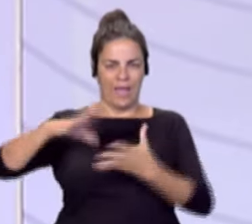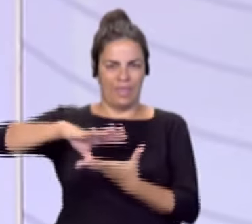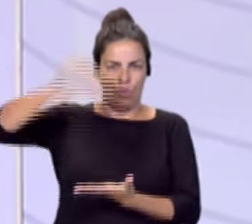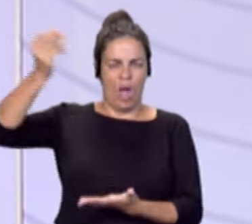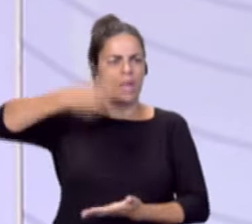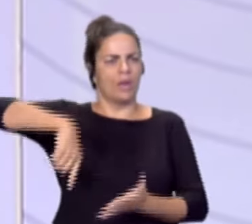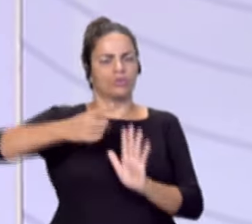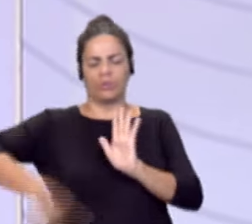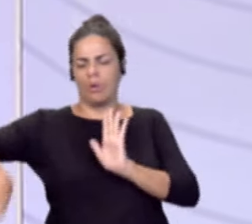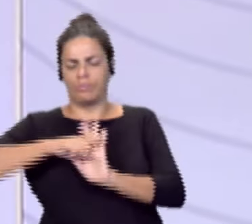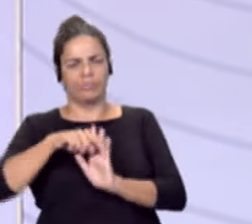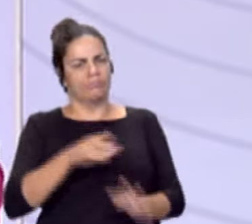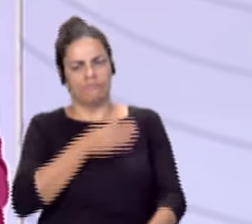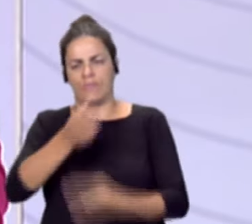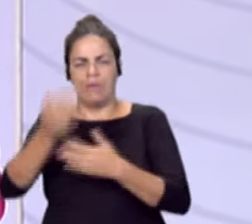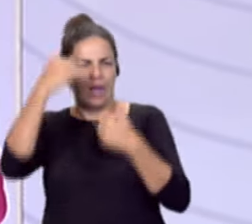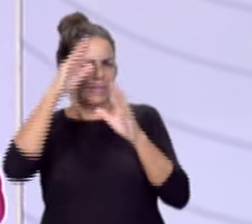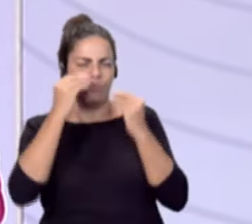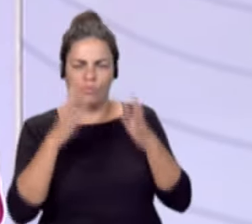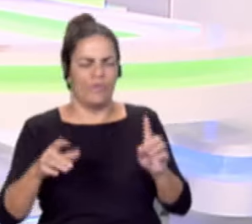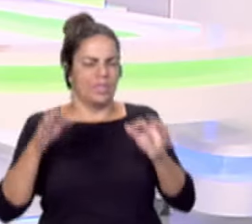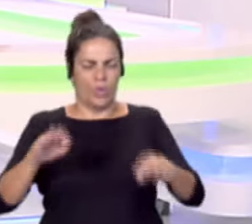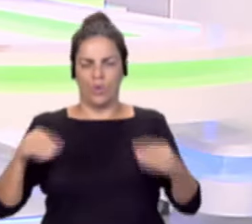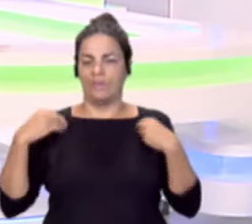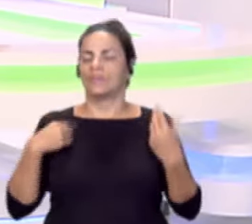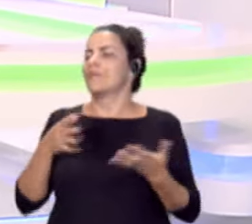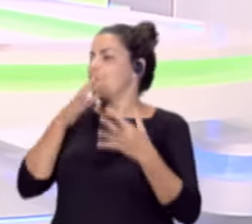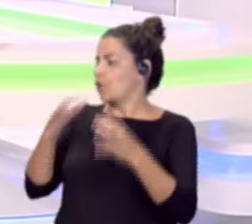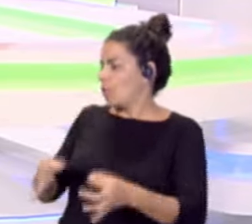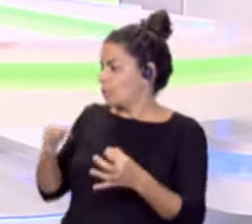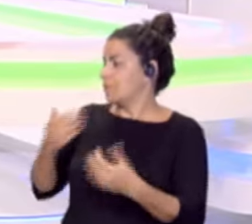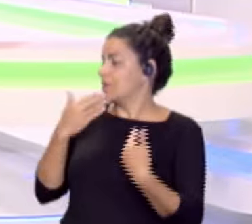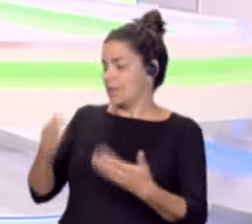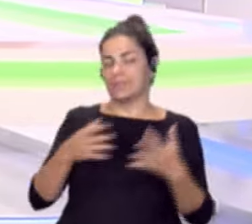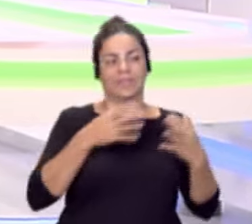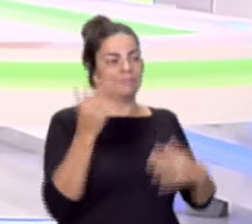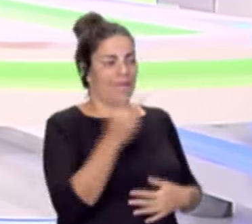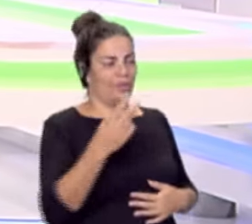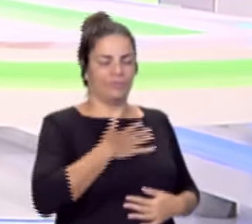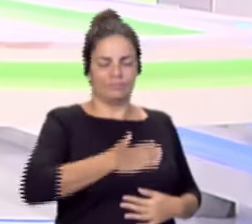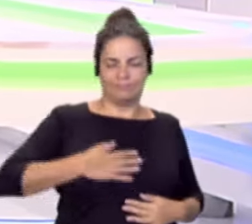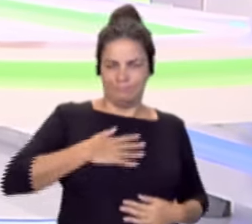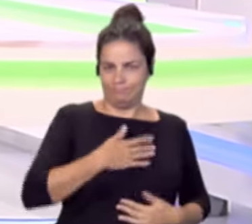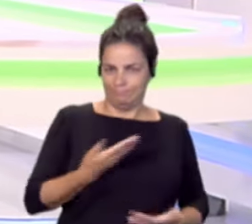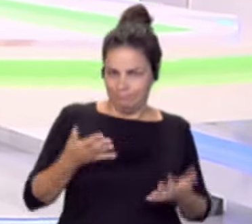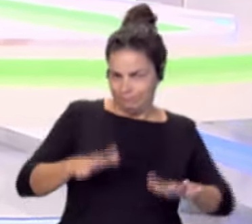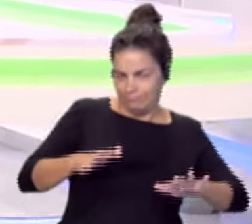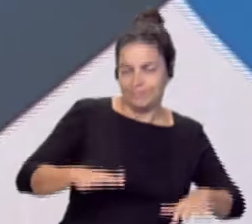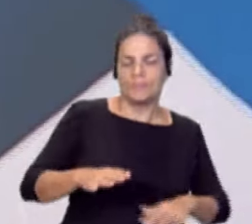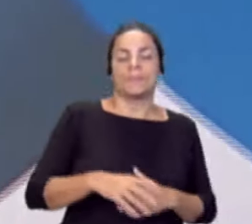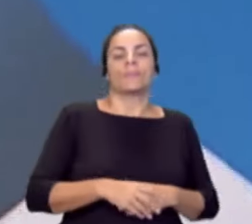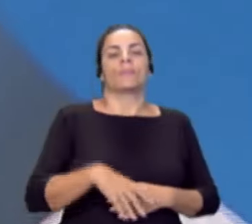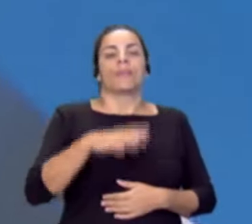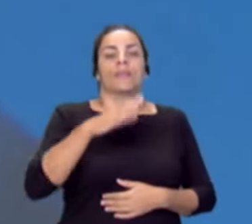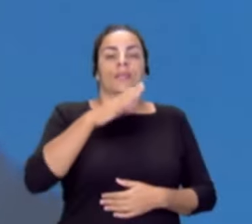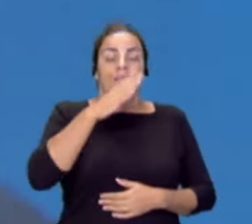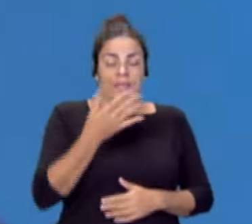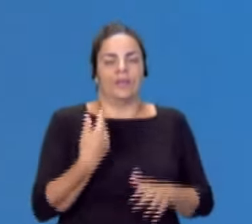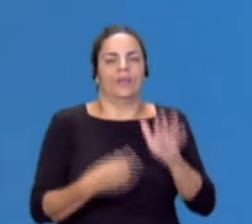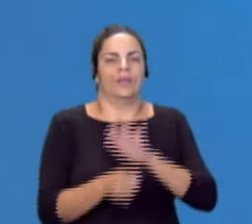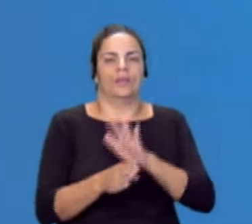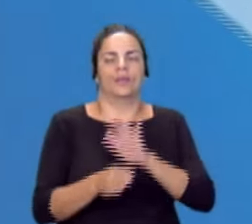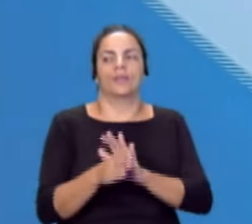se lo va a pasar súper bien. Pues, como siempre, Lara Carrascosa, muchas gracias por acompañarnos. Muchas gracias. Samuel Toledano, muchas un placer gracias. Que estés con nosotros. Vamos a continuar en esta mañana